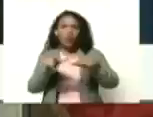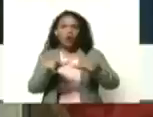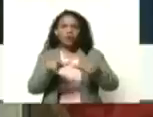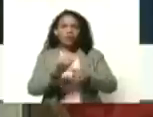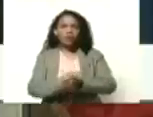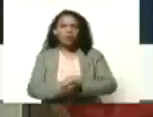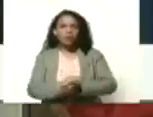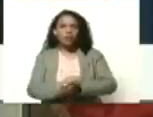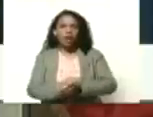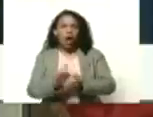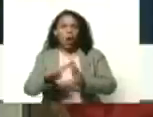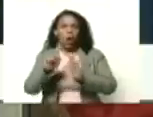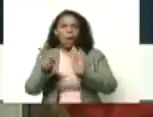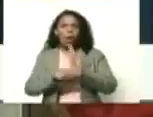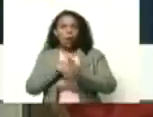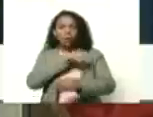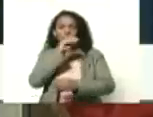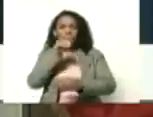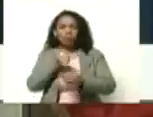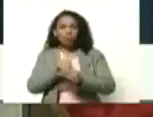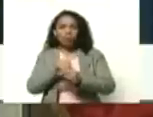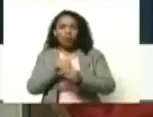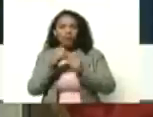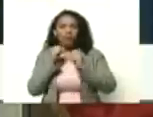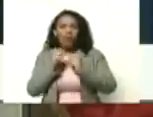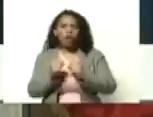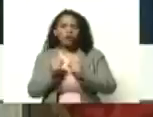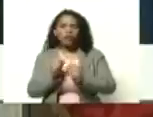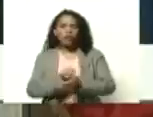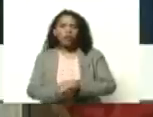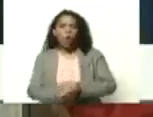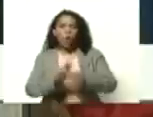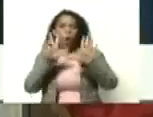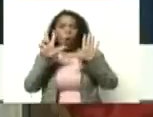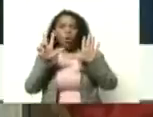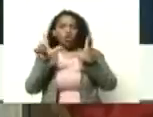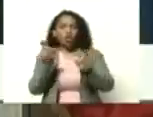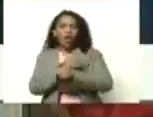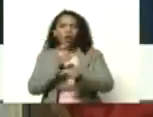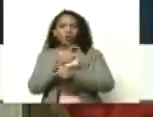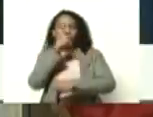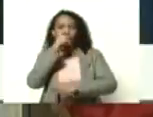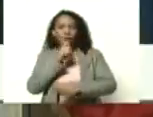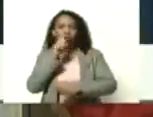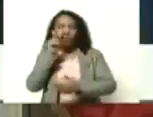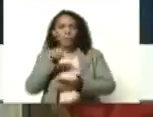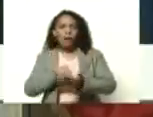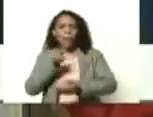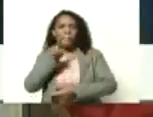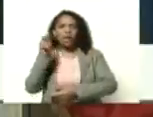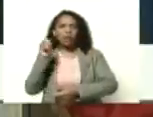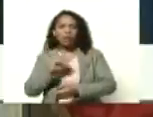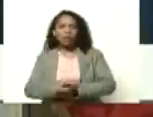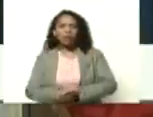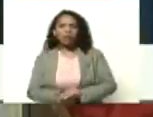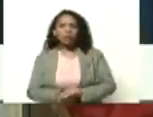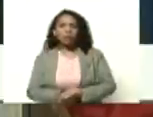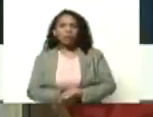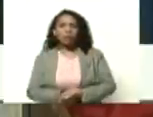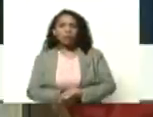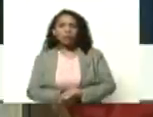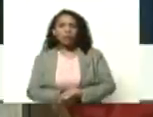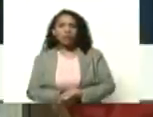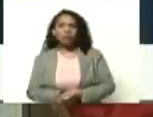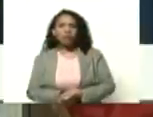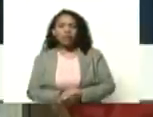en plena cuarentena radical 8 de agosto del año 2020 y se